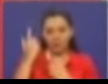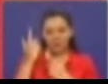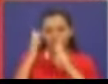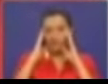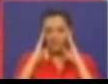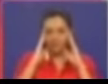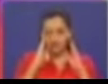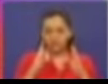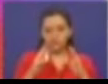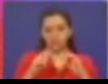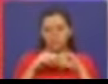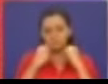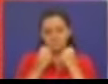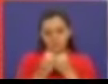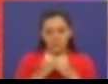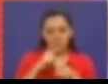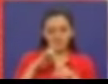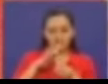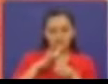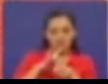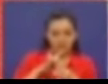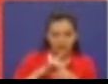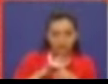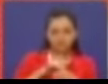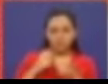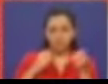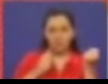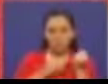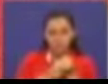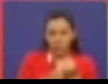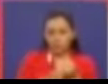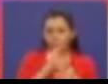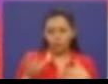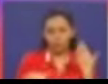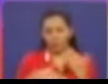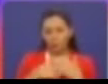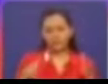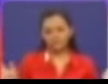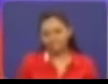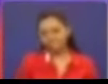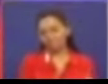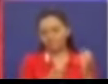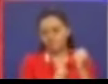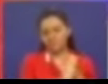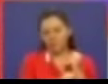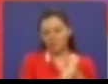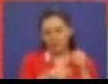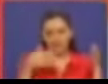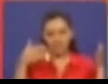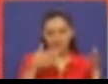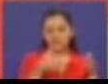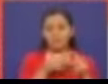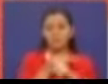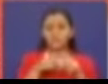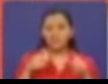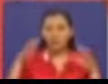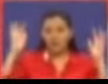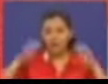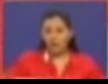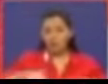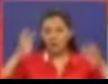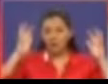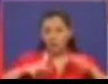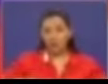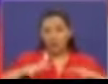atención a riesgos, nuestros servicios de apoyo a la ciudadanía están trabajando, ¿no? Pero la temporada invernal ha sido más